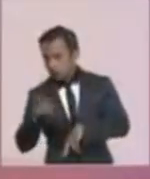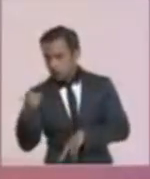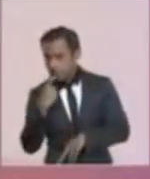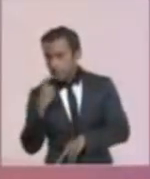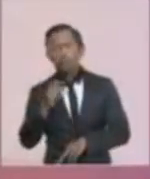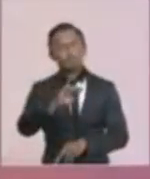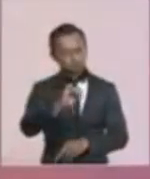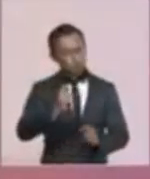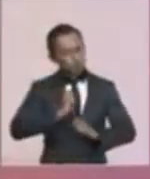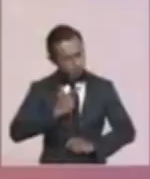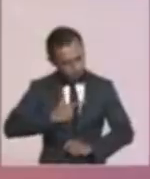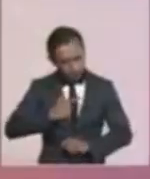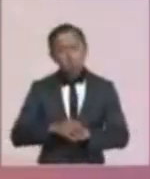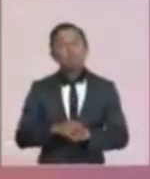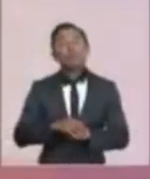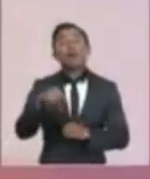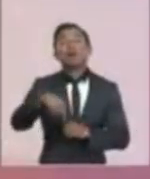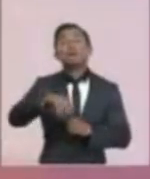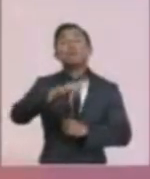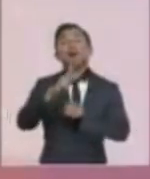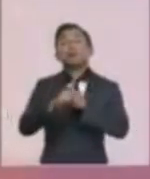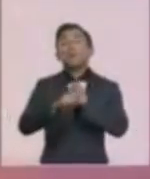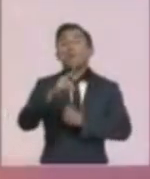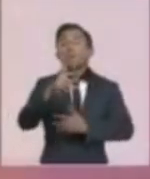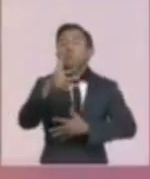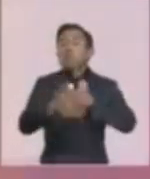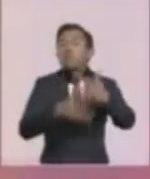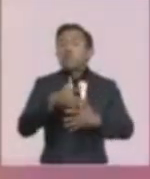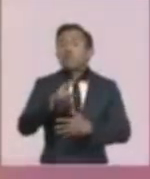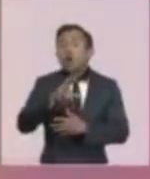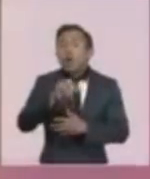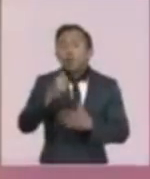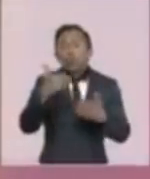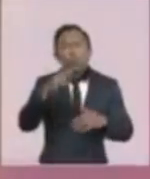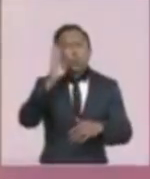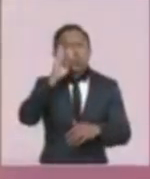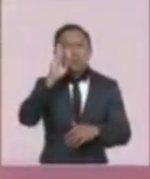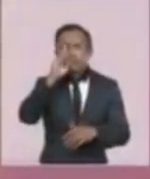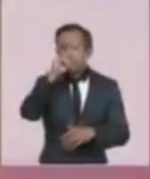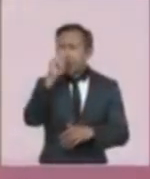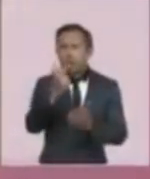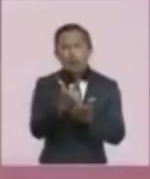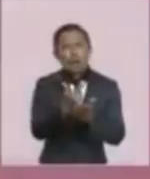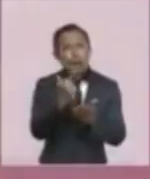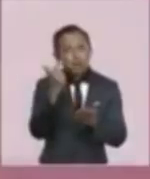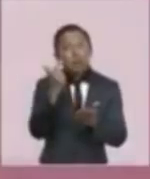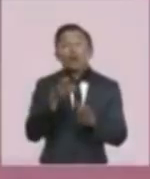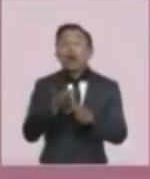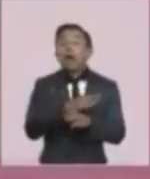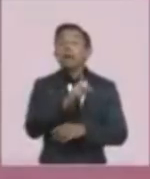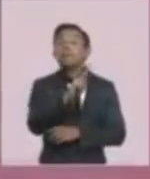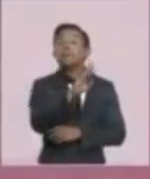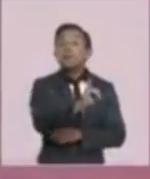en el país. Y no ha funcionado la estrategia que han aplicado tanto el PRI como el